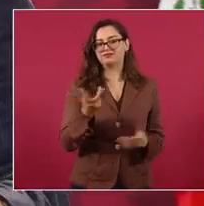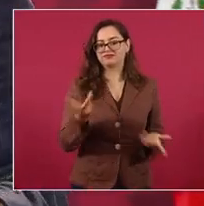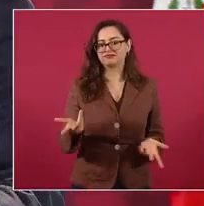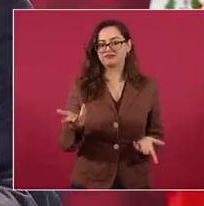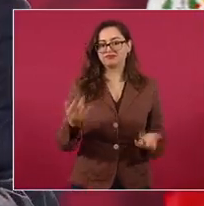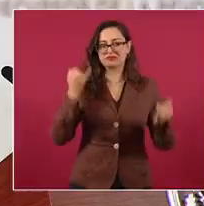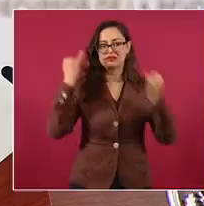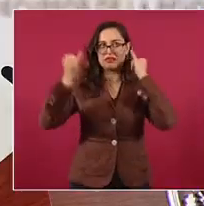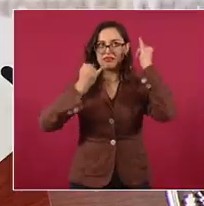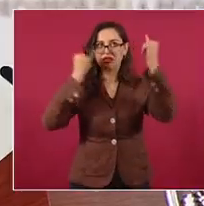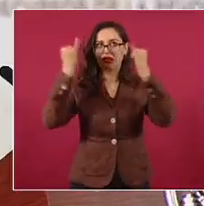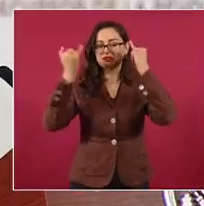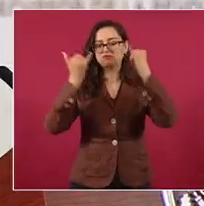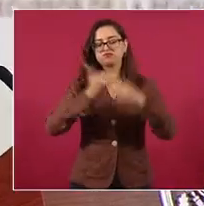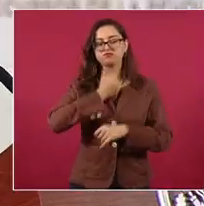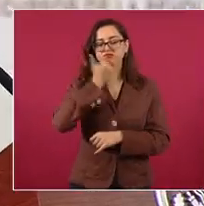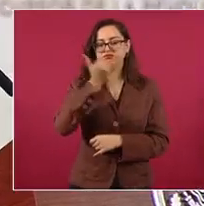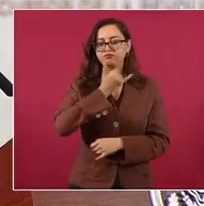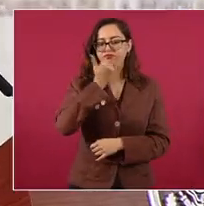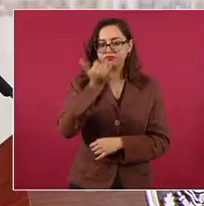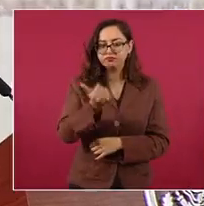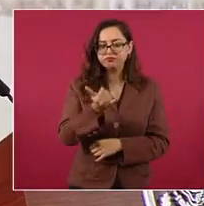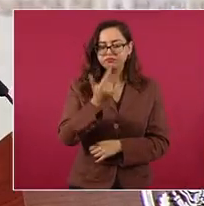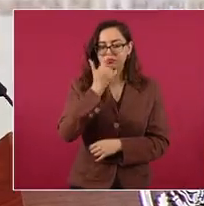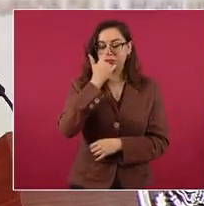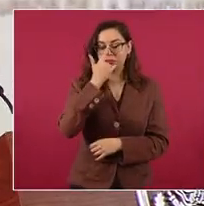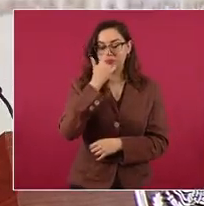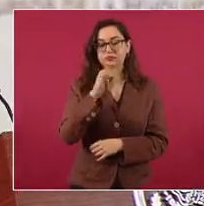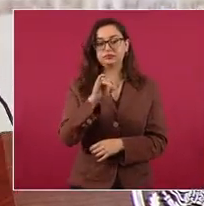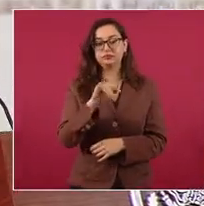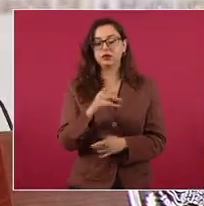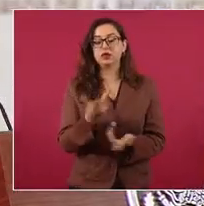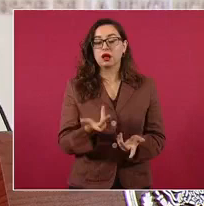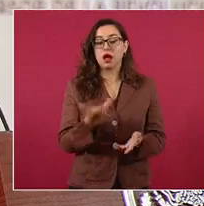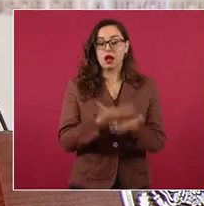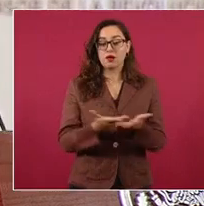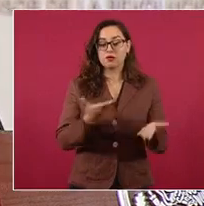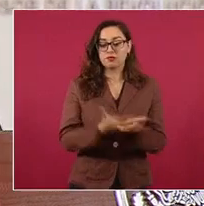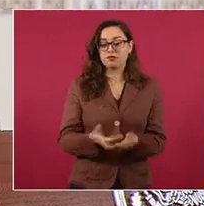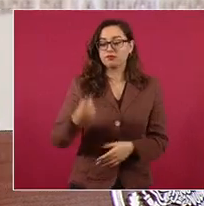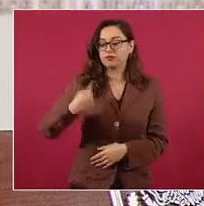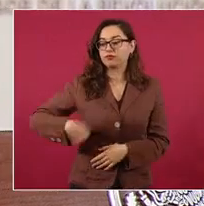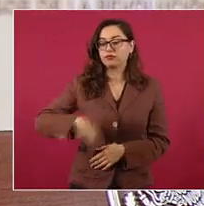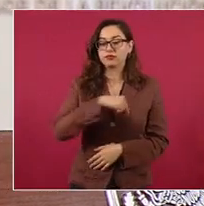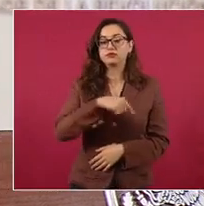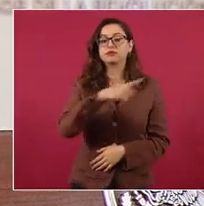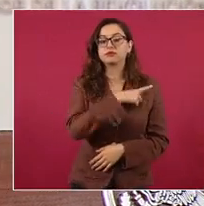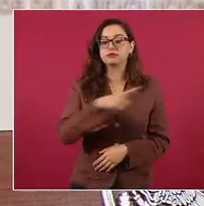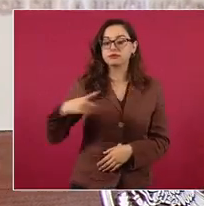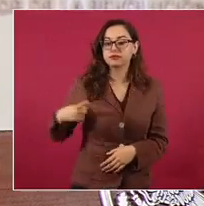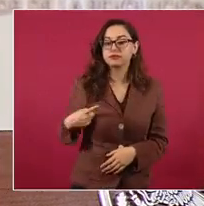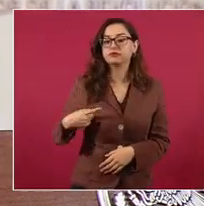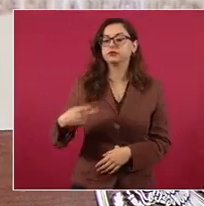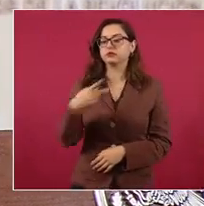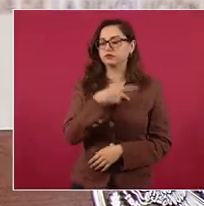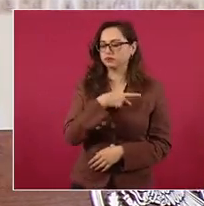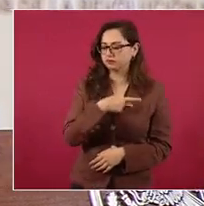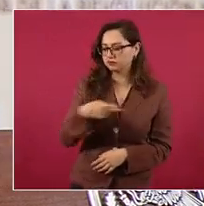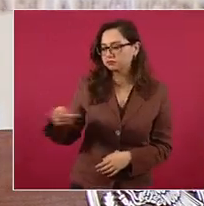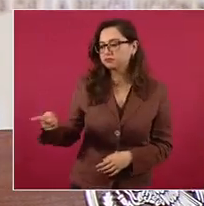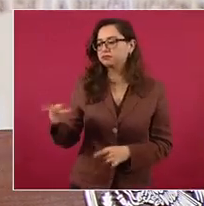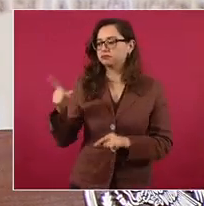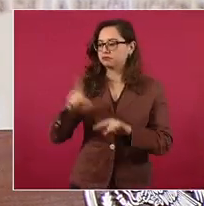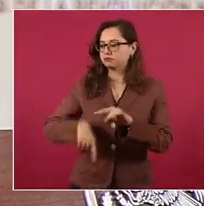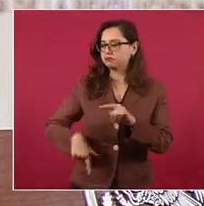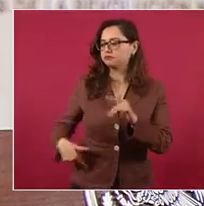enfrentar las dos cosas, que no haya pobreza, pero también que